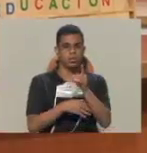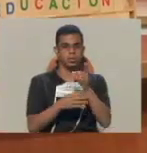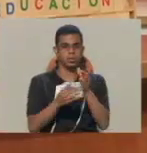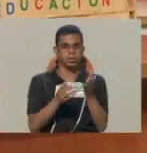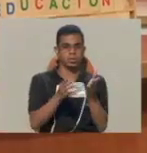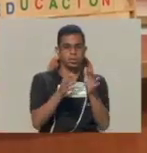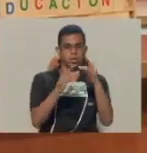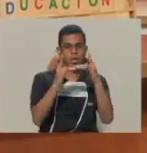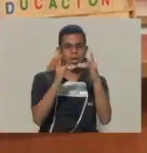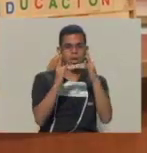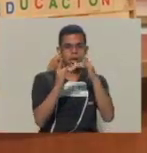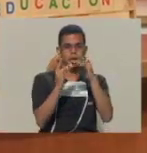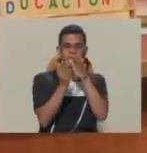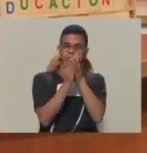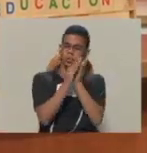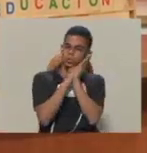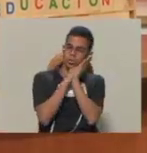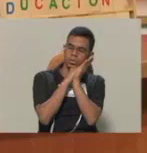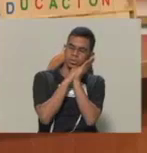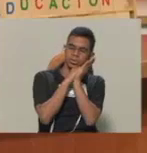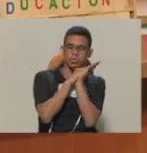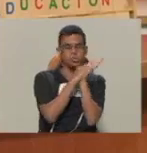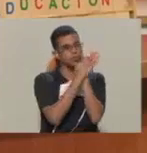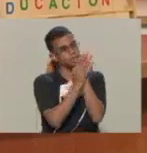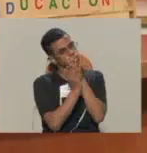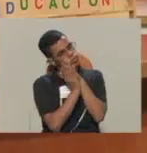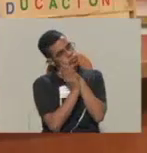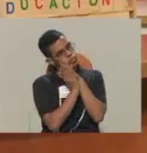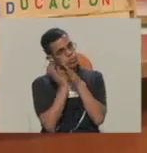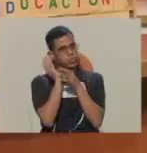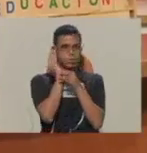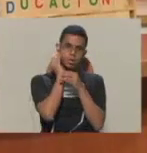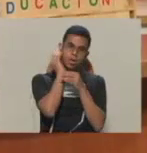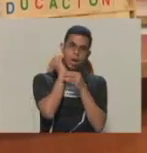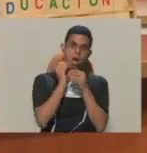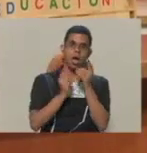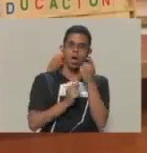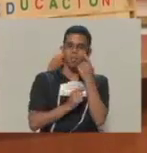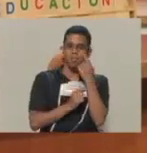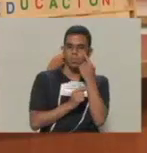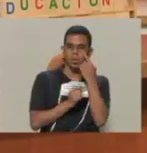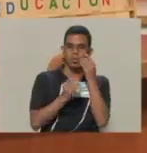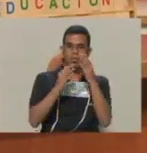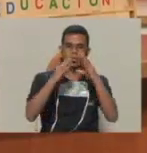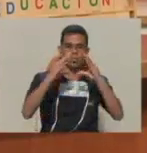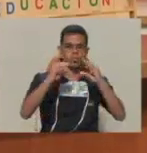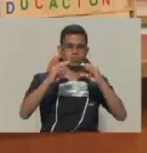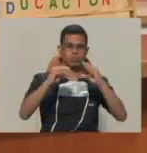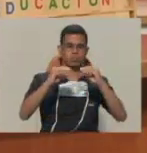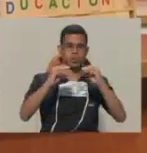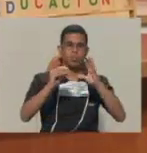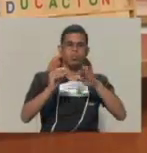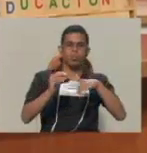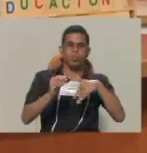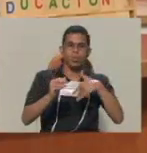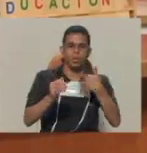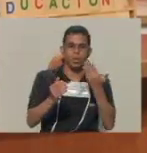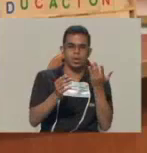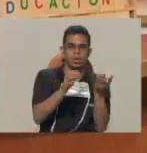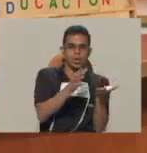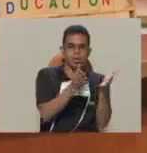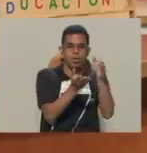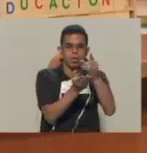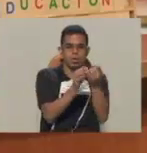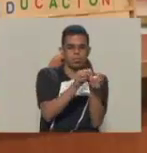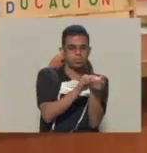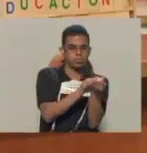de voltearse en la cama. Para ello lo podemos ayudar colocando almohadas donde ellos puedan dar la